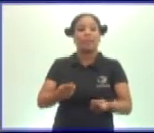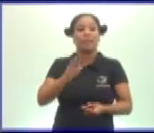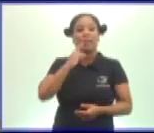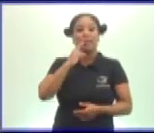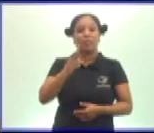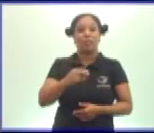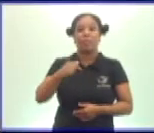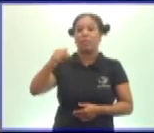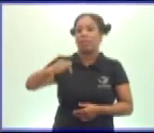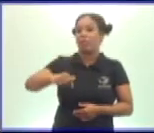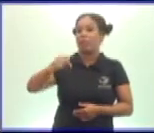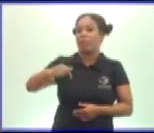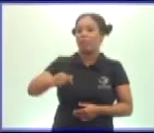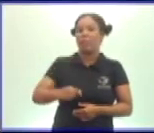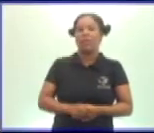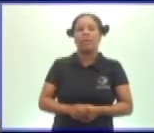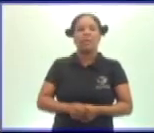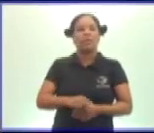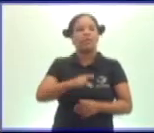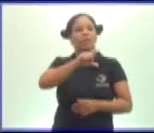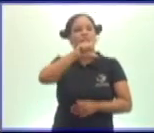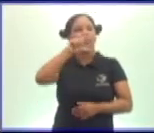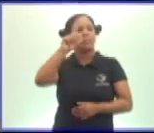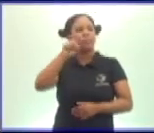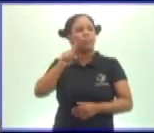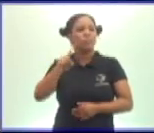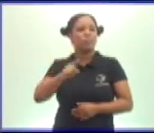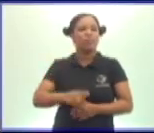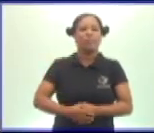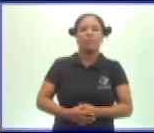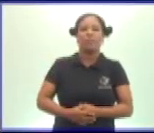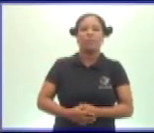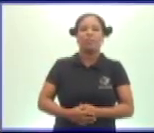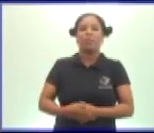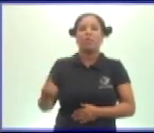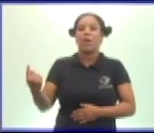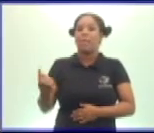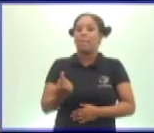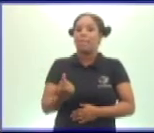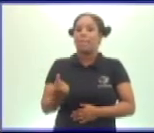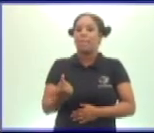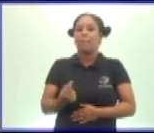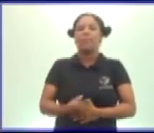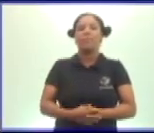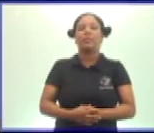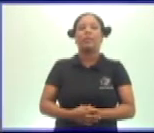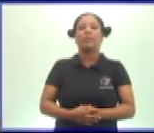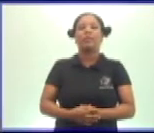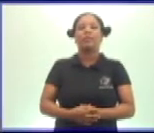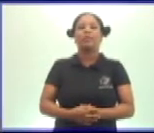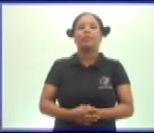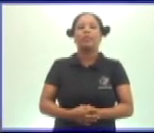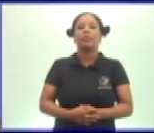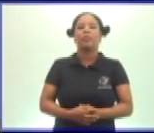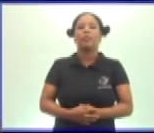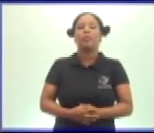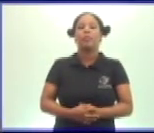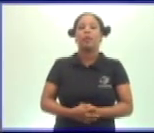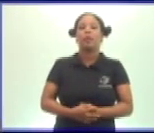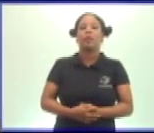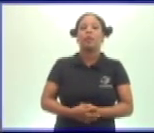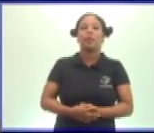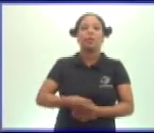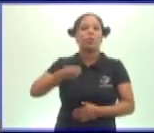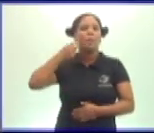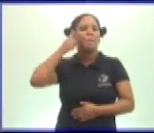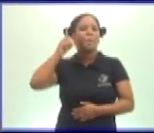a esta interrogante. Primero, que cuando nos planteamos qué significa